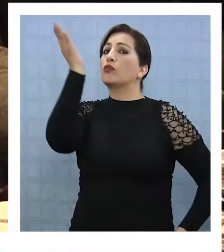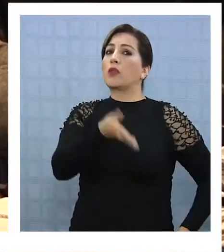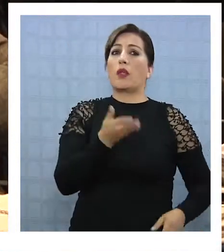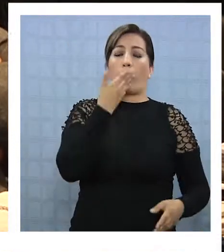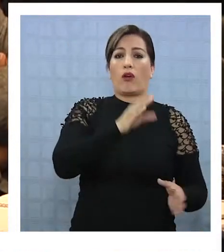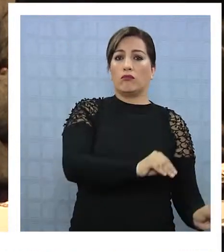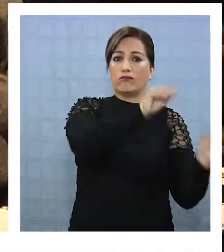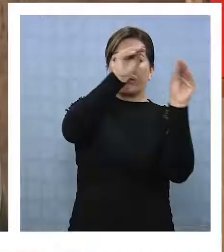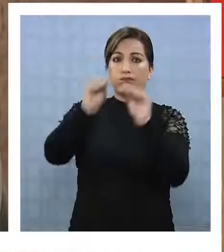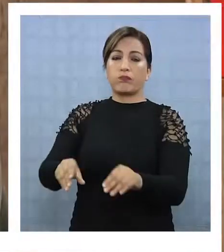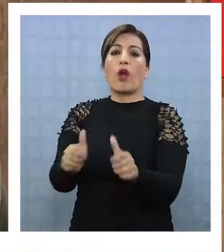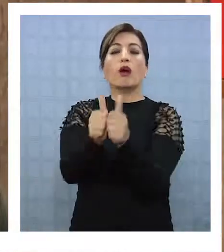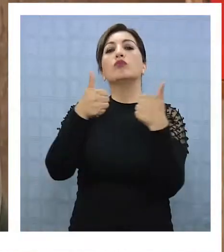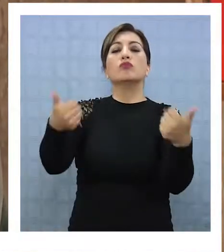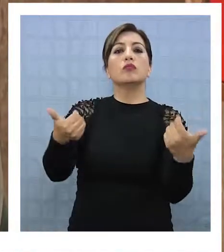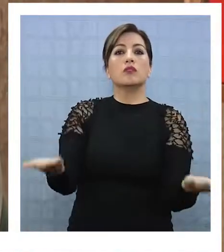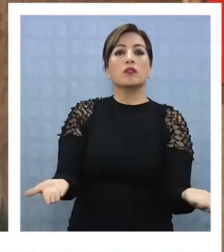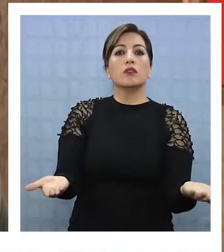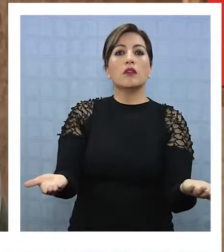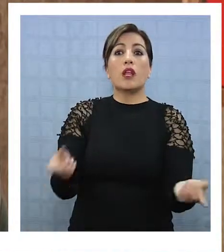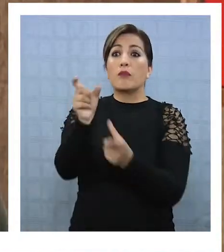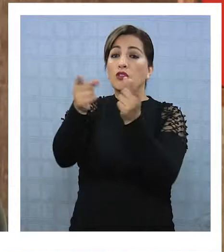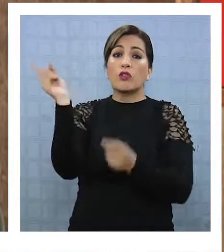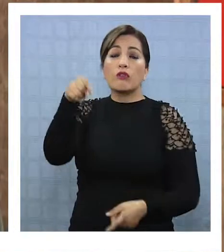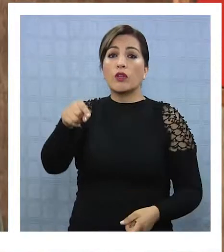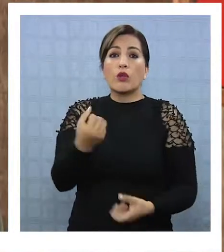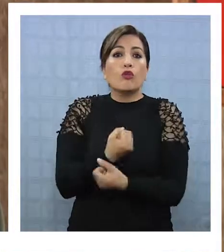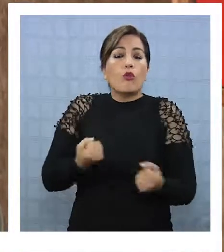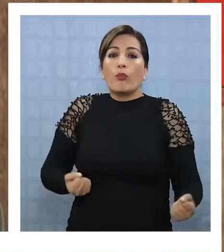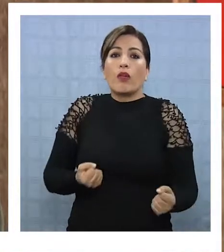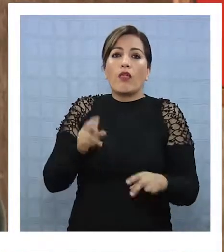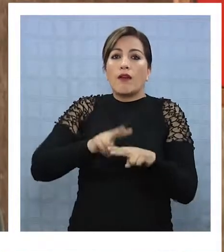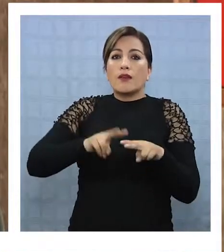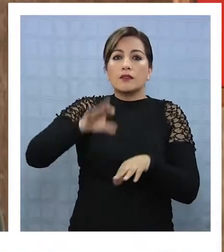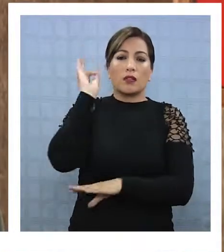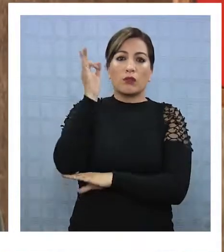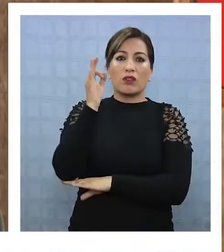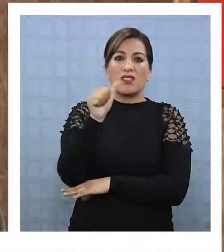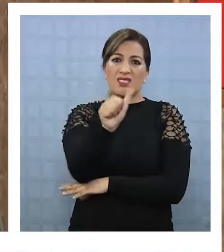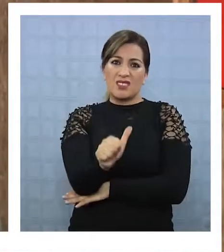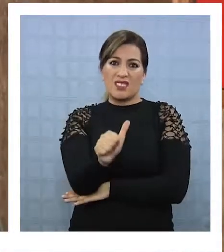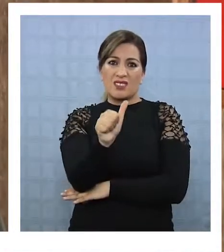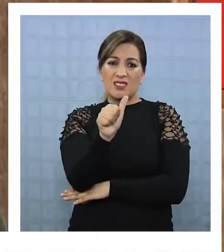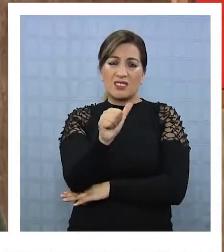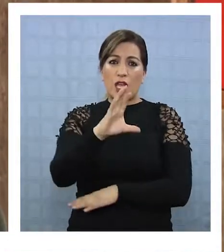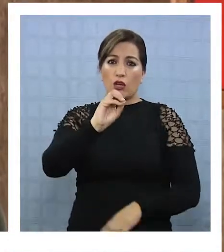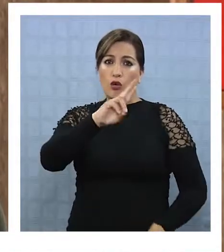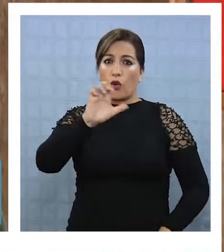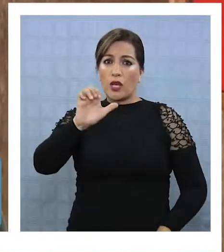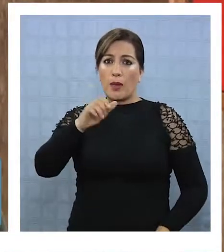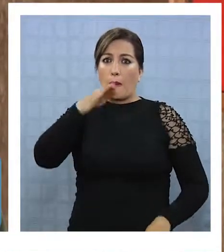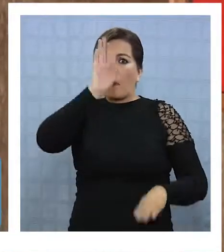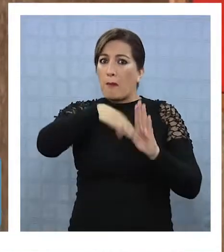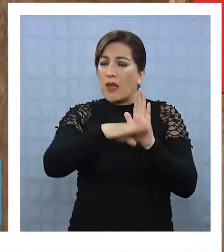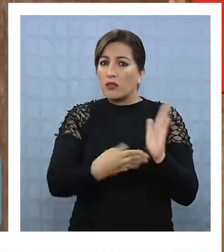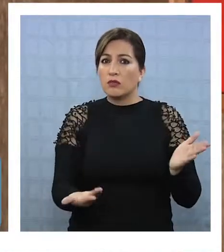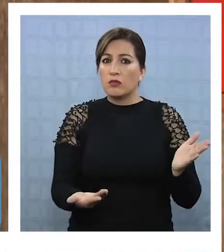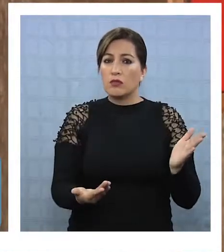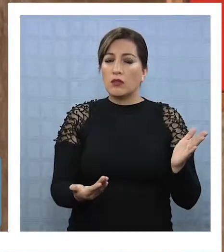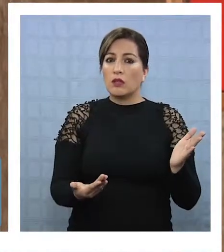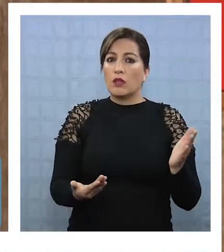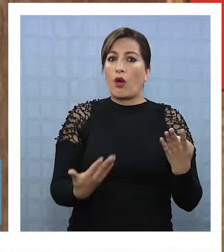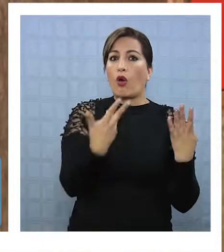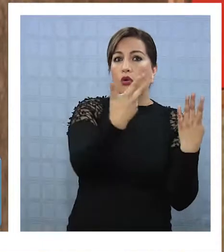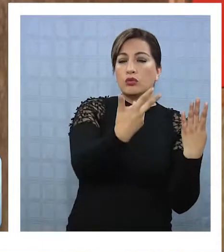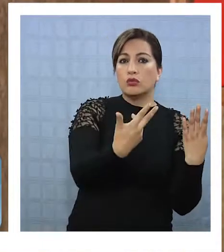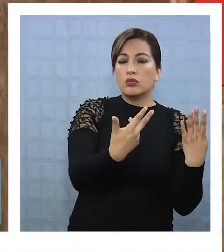suspender la sesión y decirle a la autoridad, a los colegas que no estaban presentes, no podemos sesionar así, no podemos trabajar con 6 consejeros menos. Somos 14, habíamos